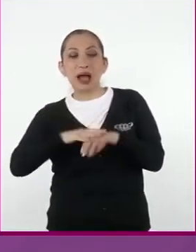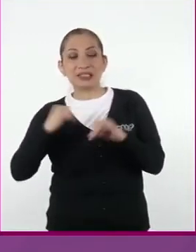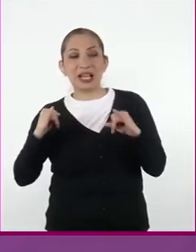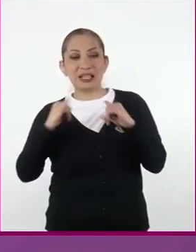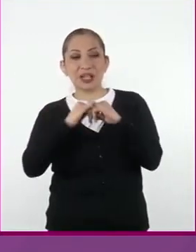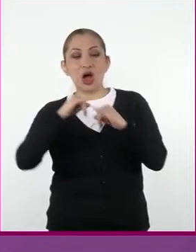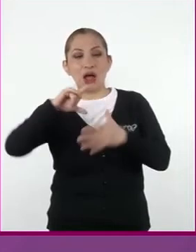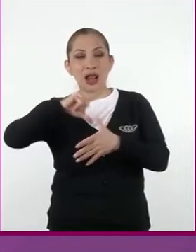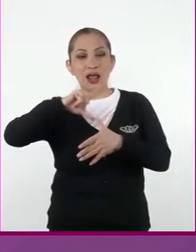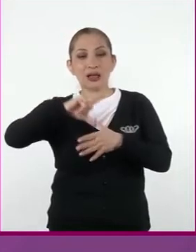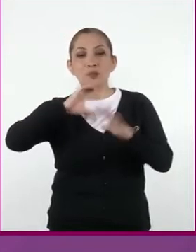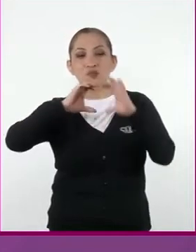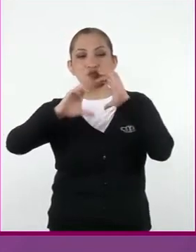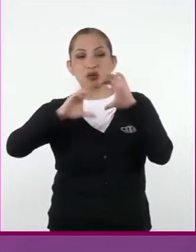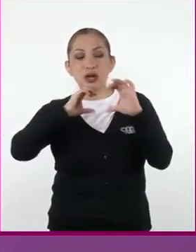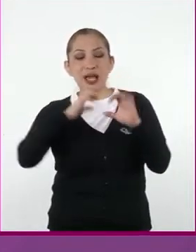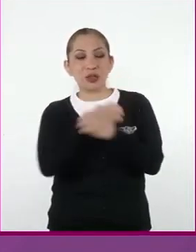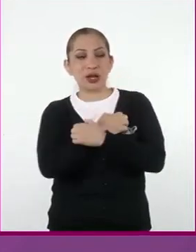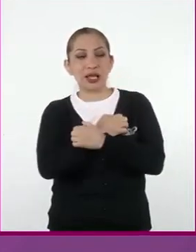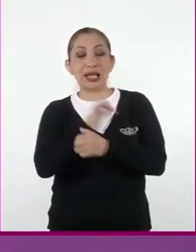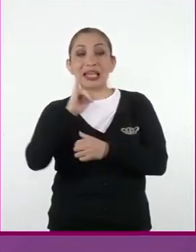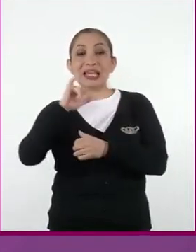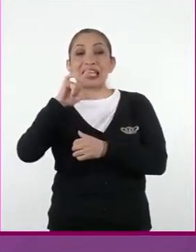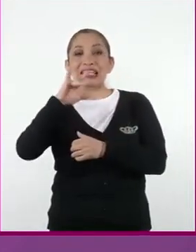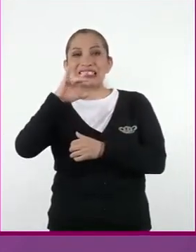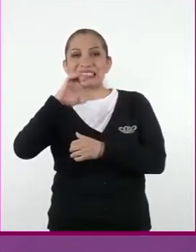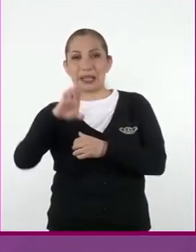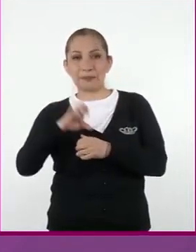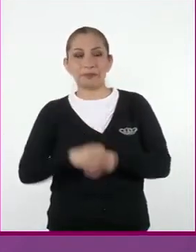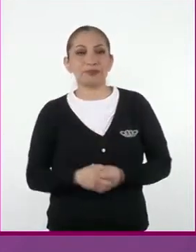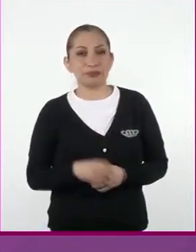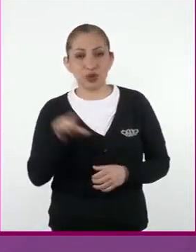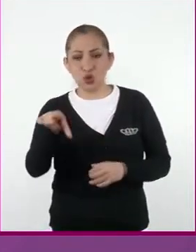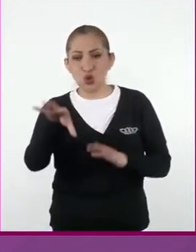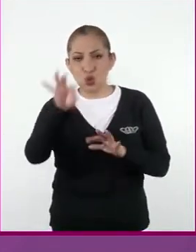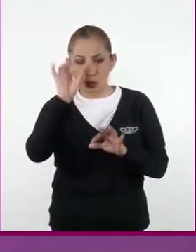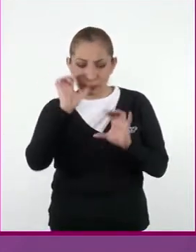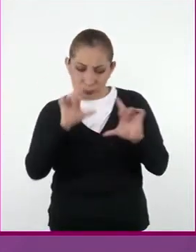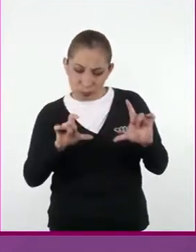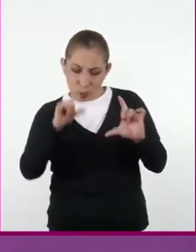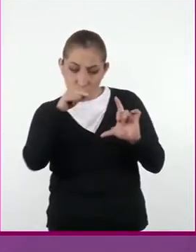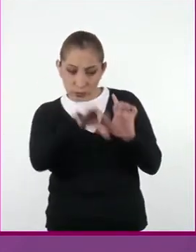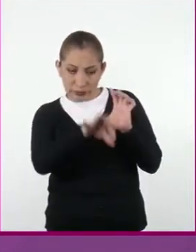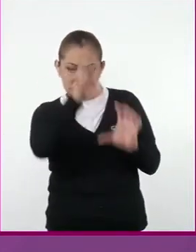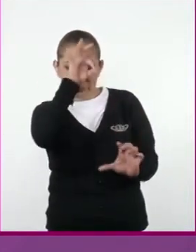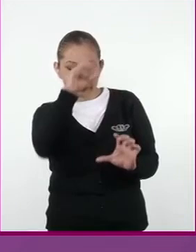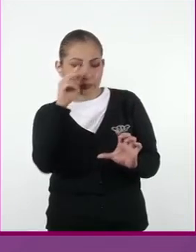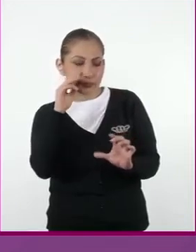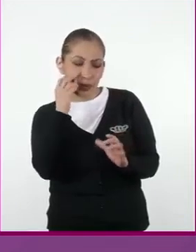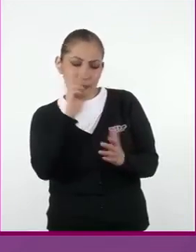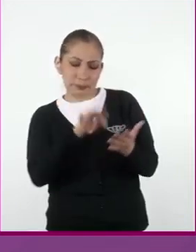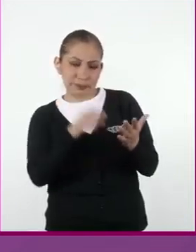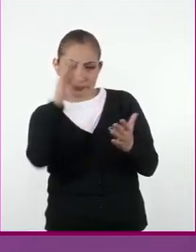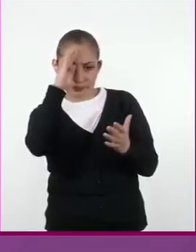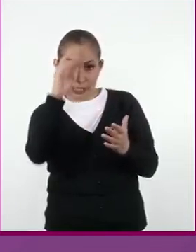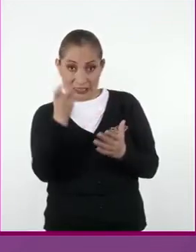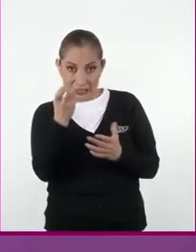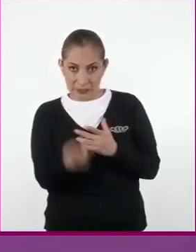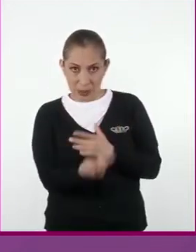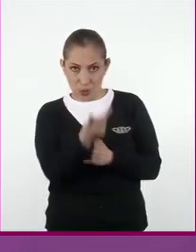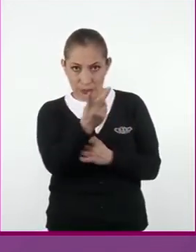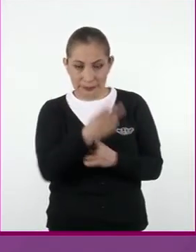Instituto Latinoamericano de Comunicación Educativa, ILCE. Seleccionen uno de ellos y reflexionen las siguientes